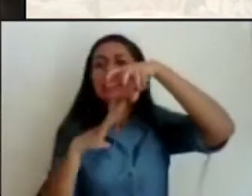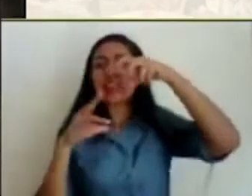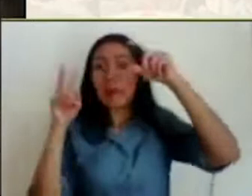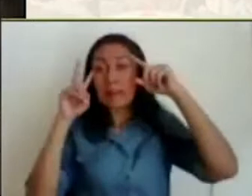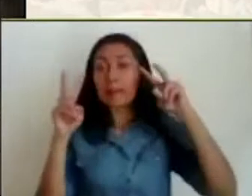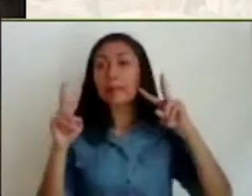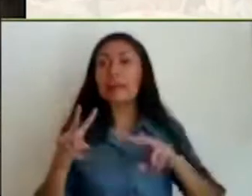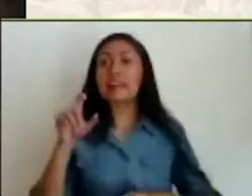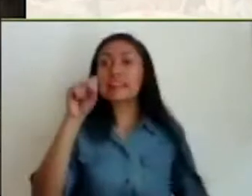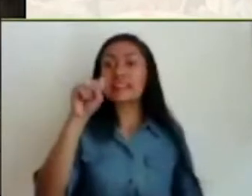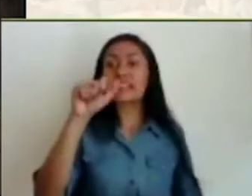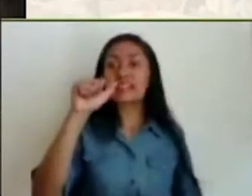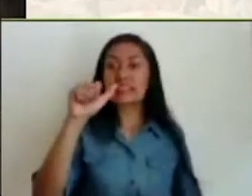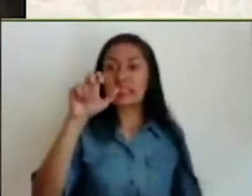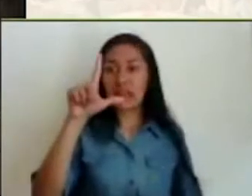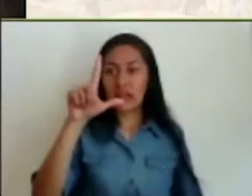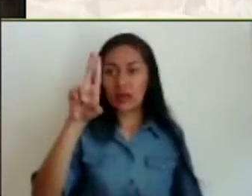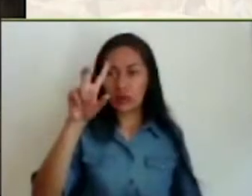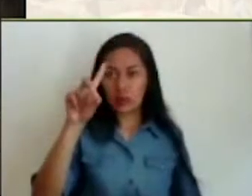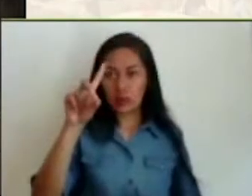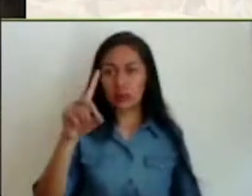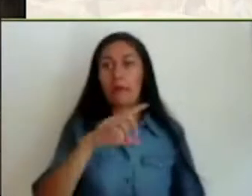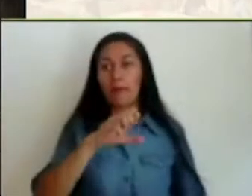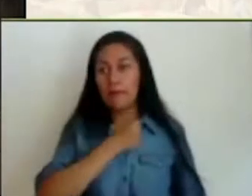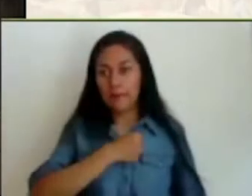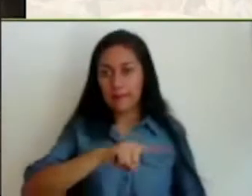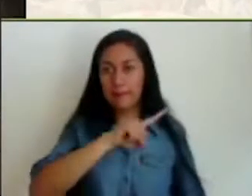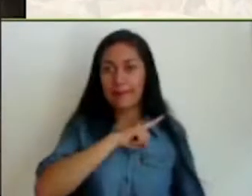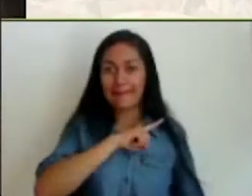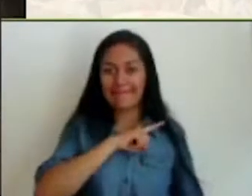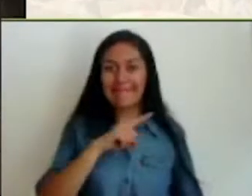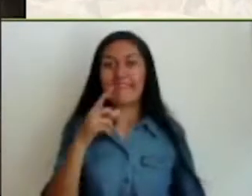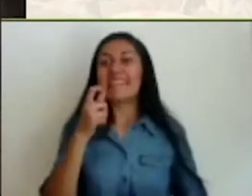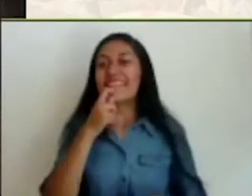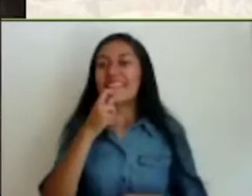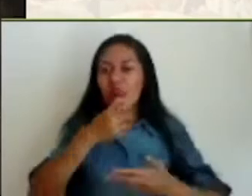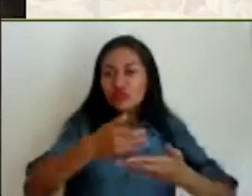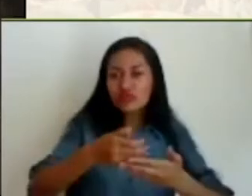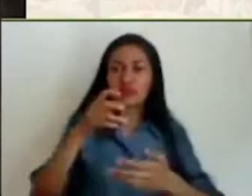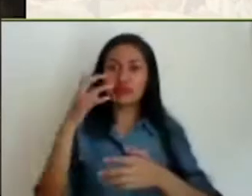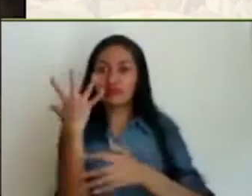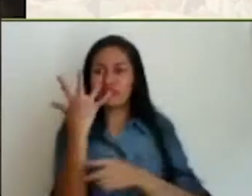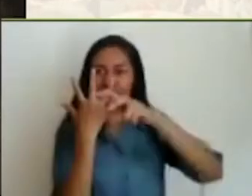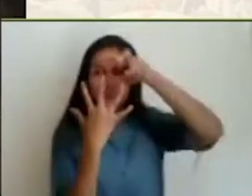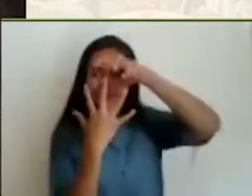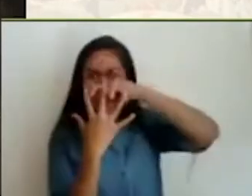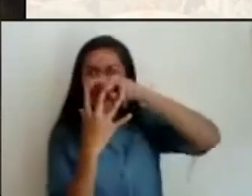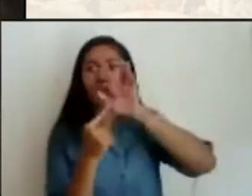Sono molto ammirato dalla bravura di Carlos Viesca nel tradurre in spagnolo quello che dico. Grazie,